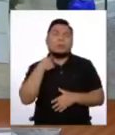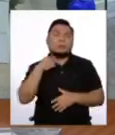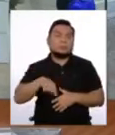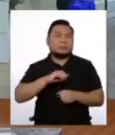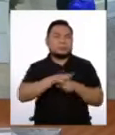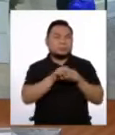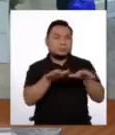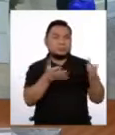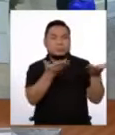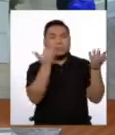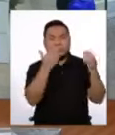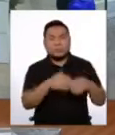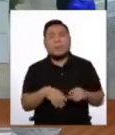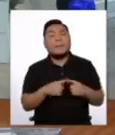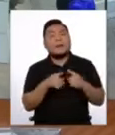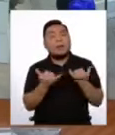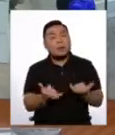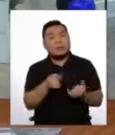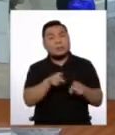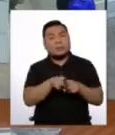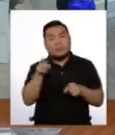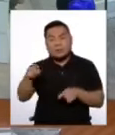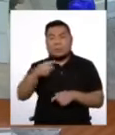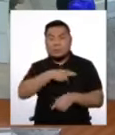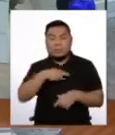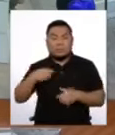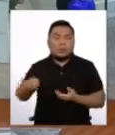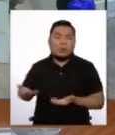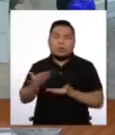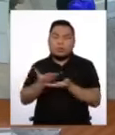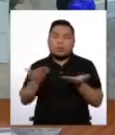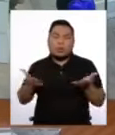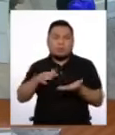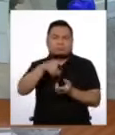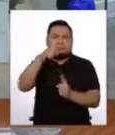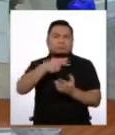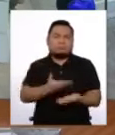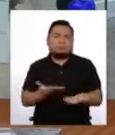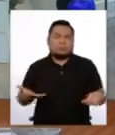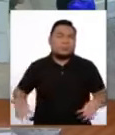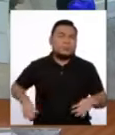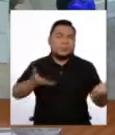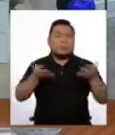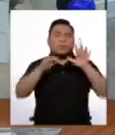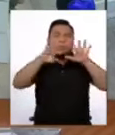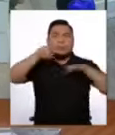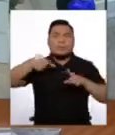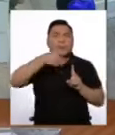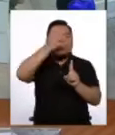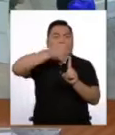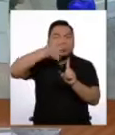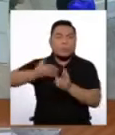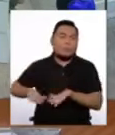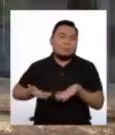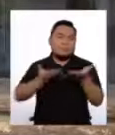por el nuevo coronavirus. Además, llevó una tonelada y media de material médico y 9.000 pruebas rápidas.